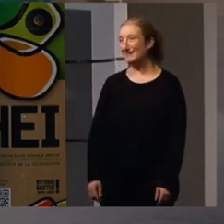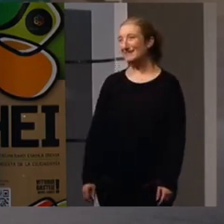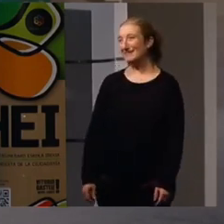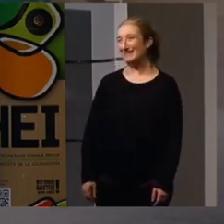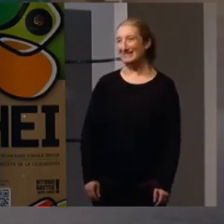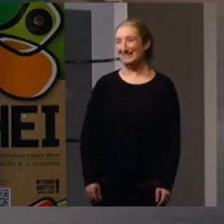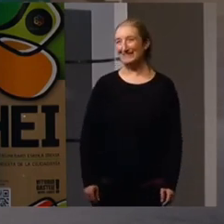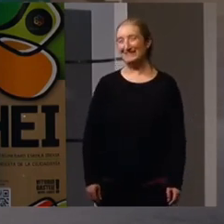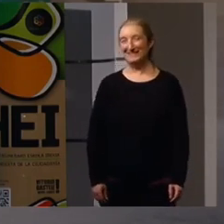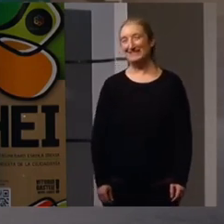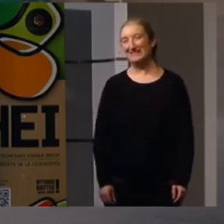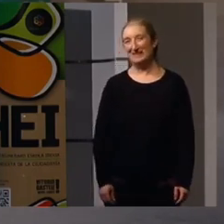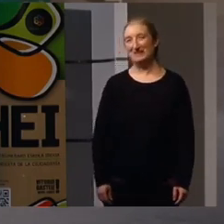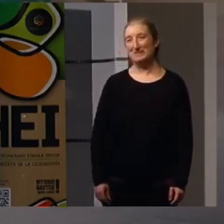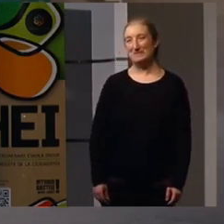Wow. O